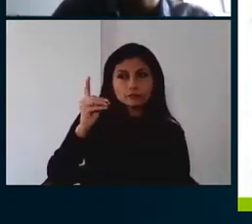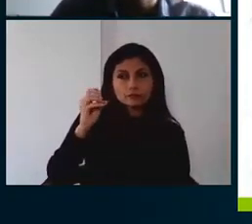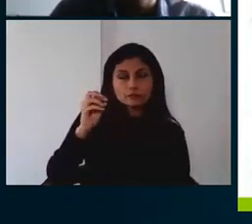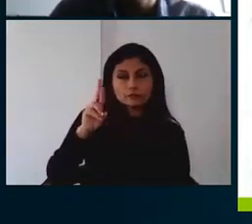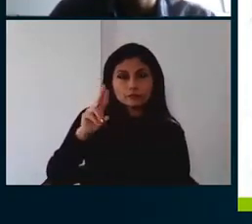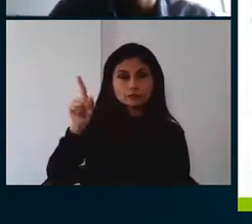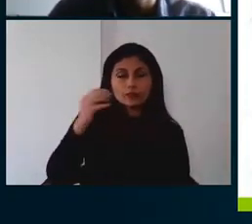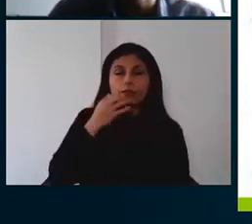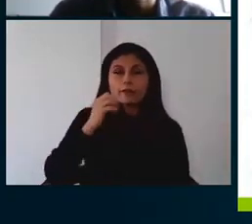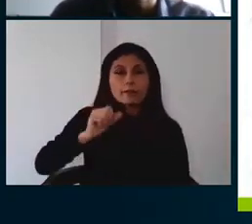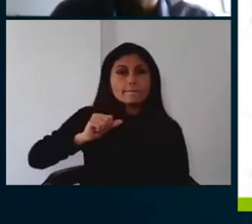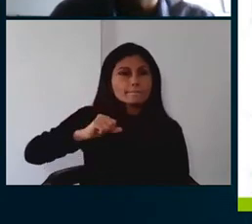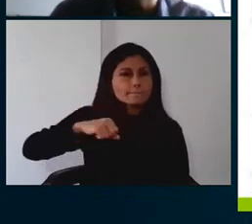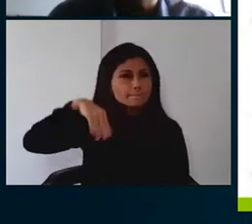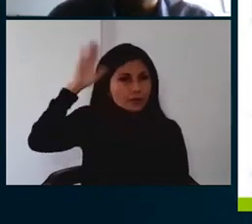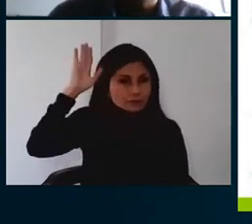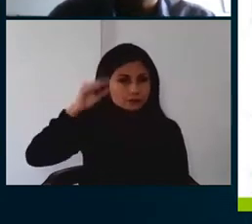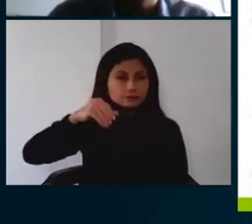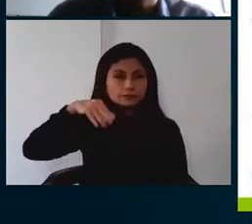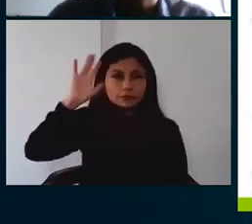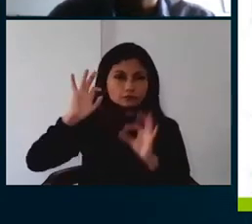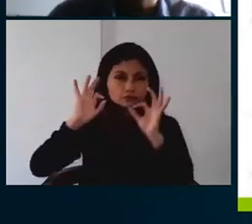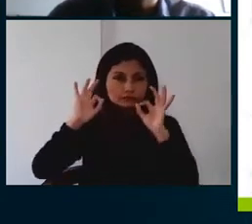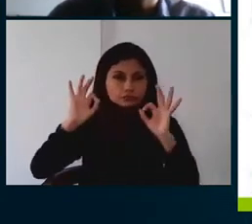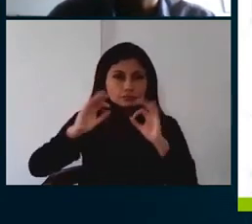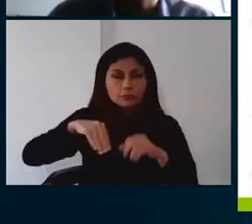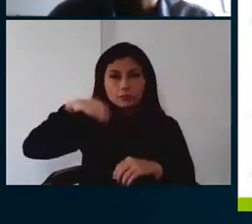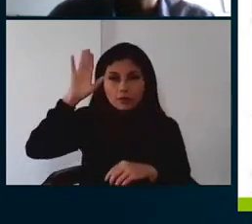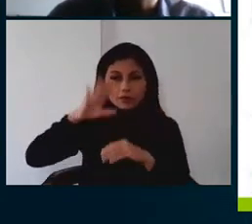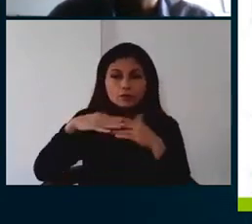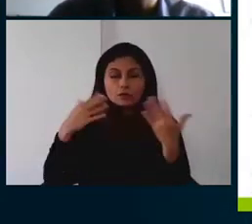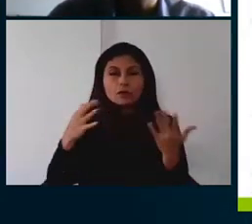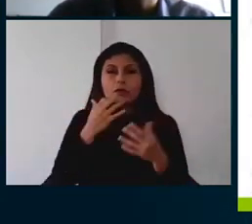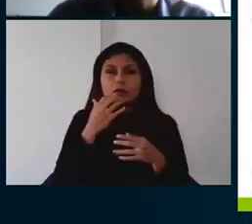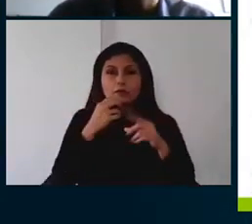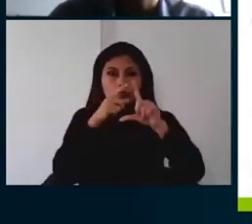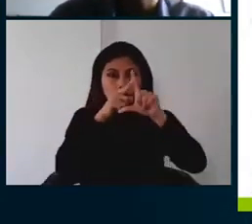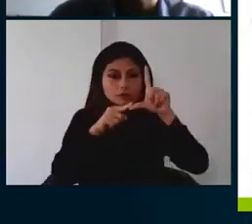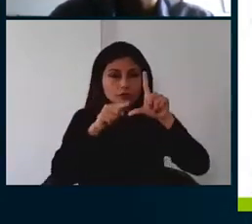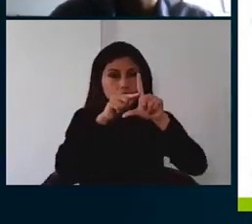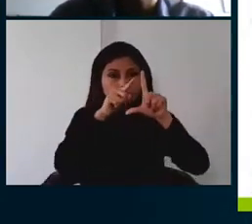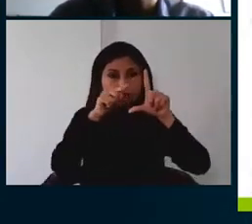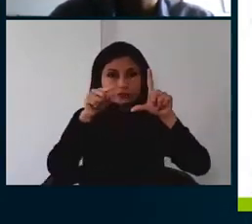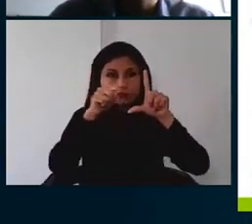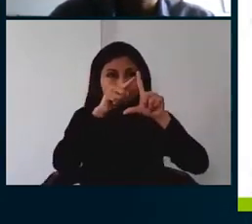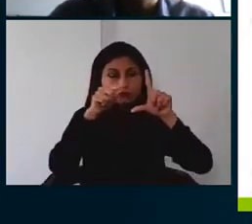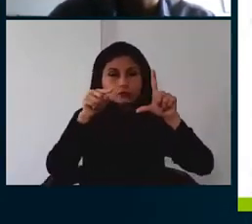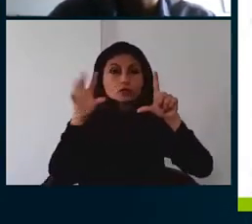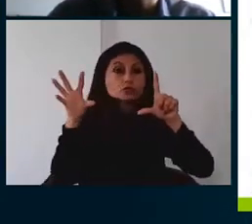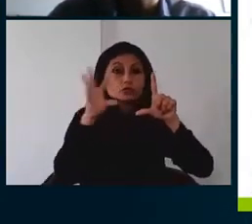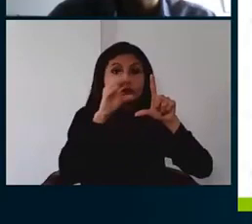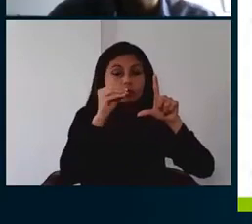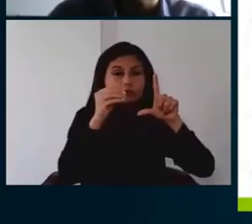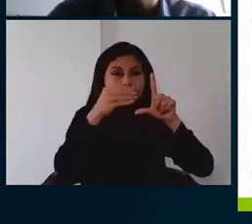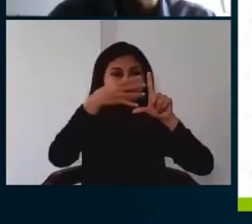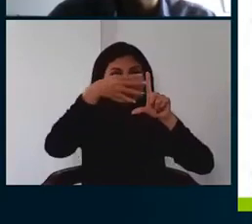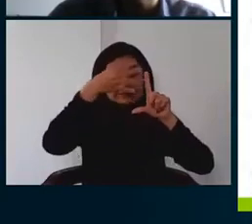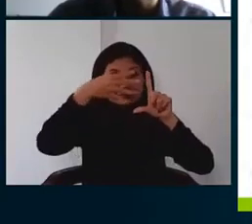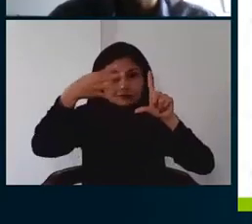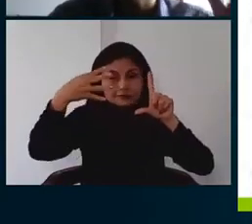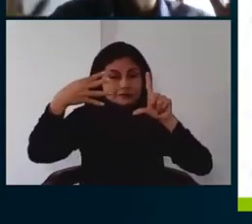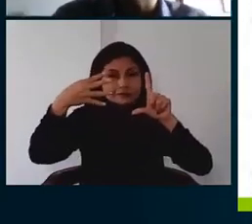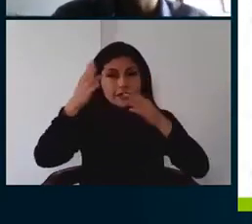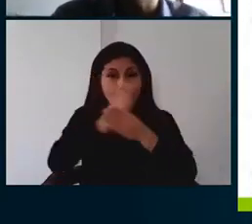o el máximo, el punto de máxima eficiencia hubiera sido que todas estas líneas hubieran estado sobrepuestas. ¿Qué quiere decir que